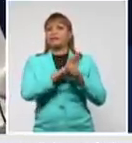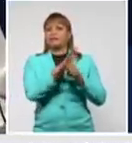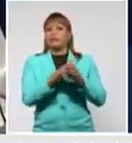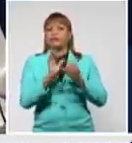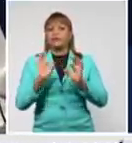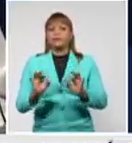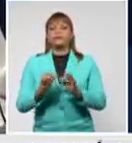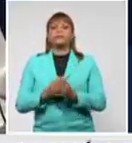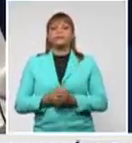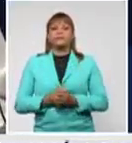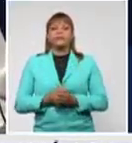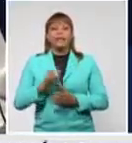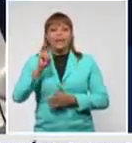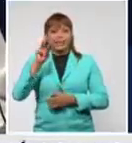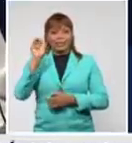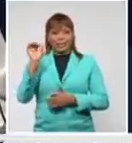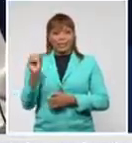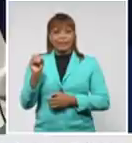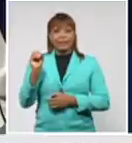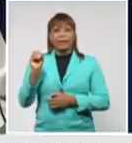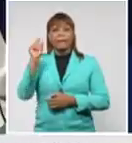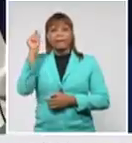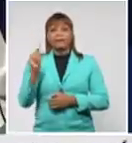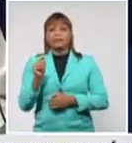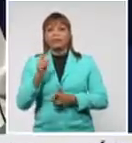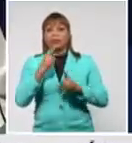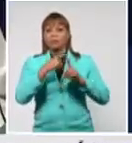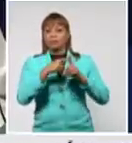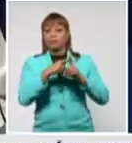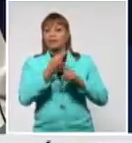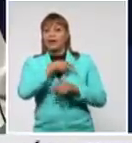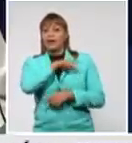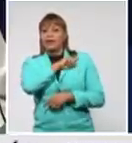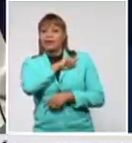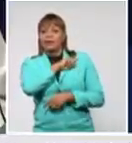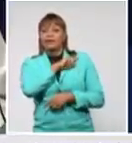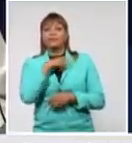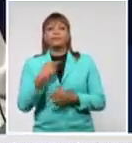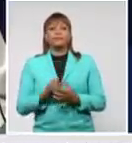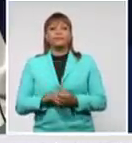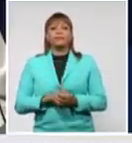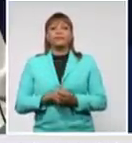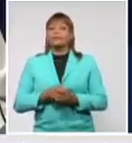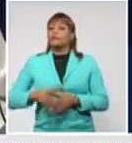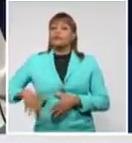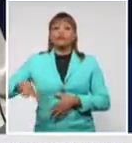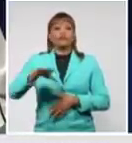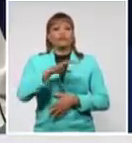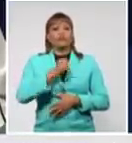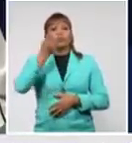Las 30 personas que se diagnosticaron en el día de ayer, pues todos son cubanos,